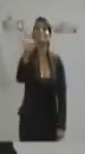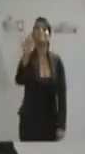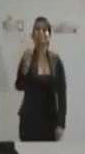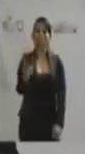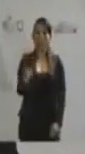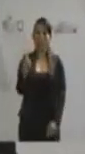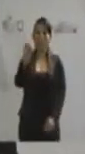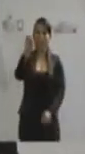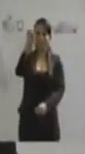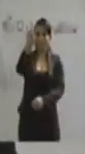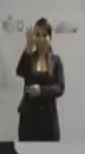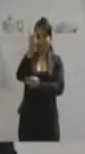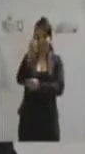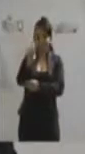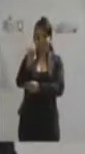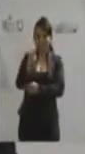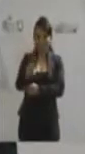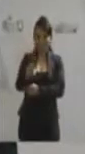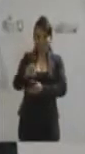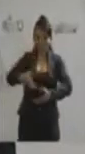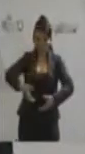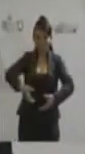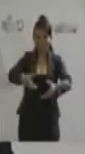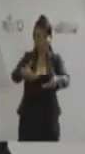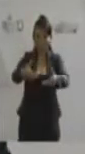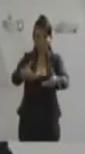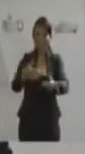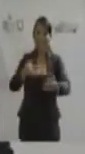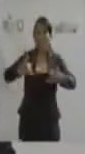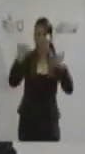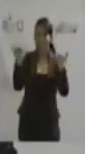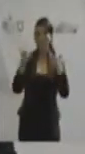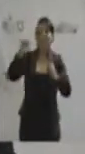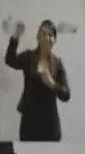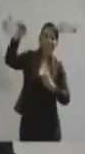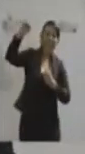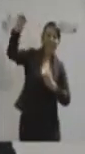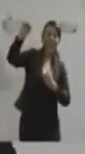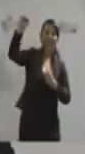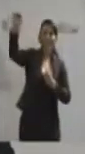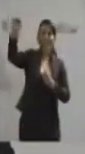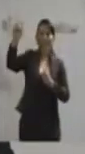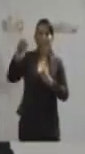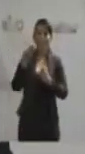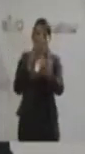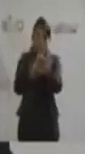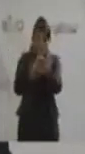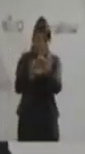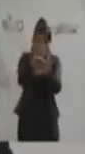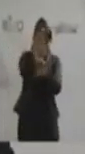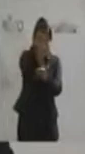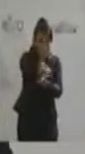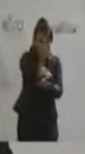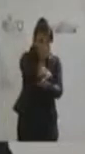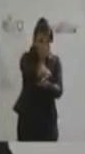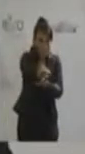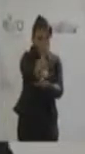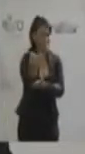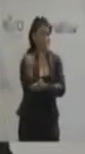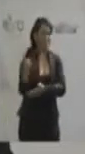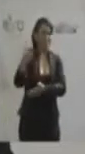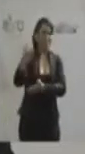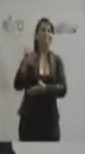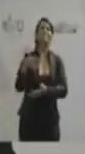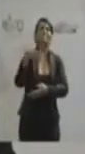semáforos, brincando, bailando, que ninguna propuesta te presentan. Por eso hoy estamos con la gran oportunidad